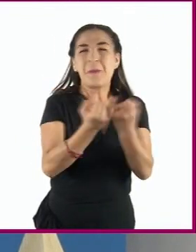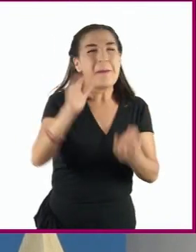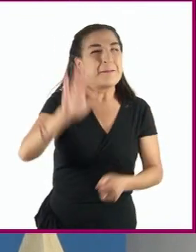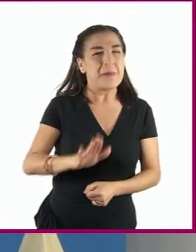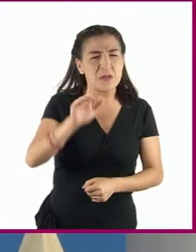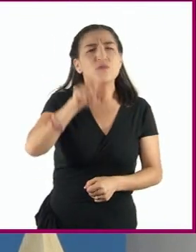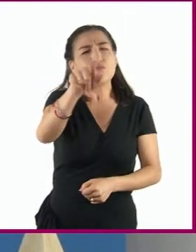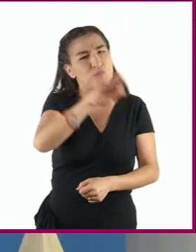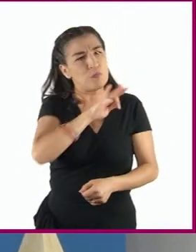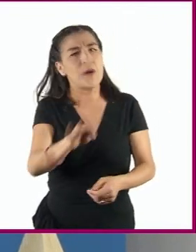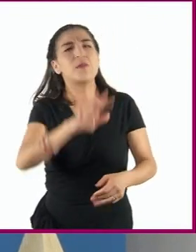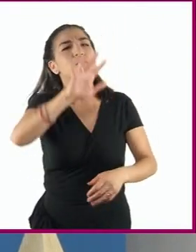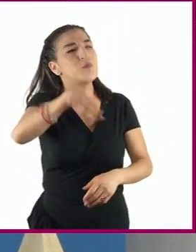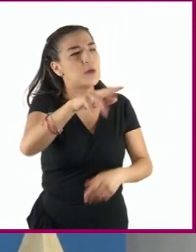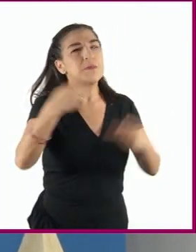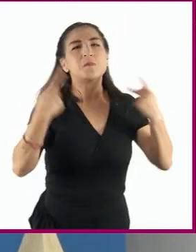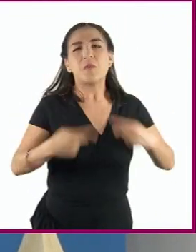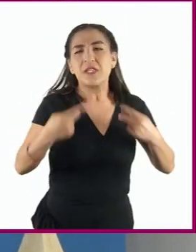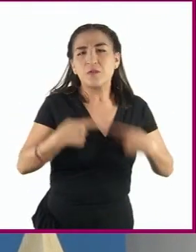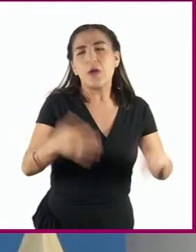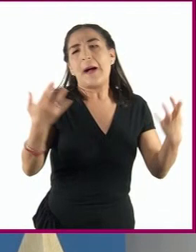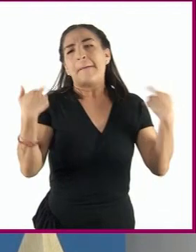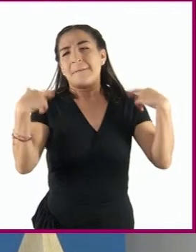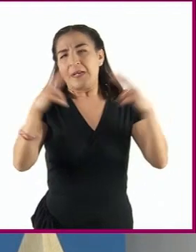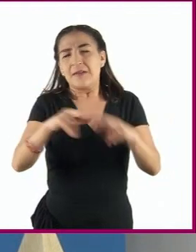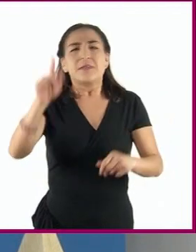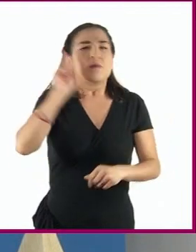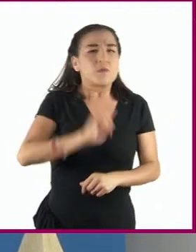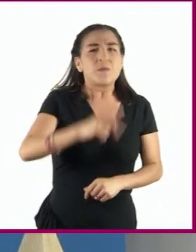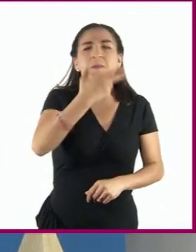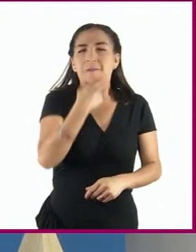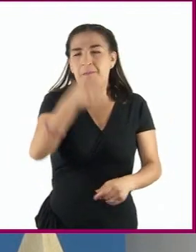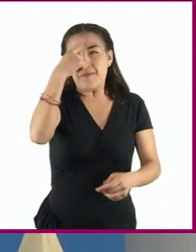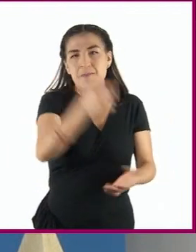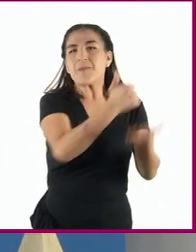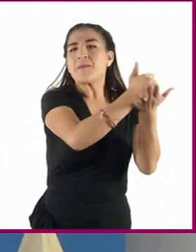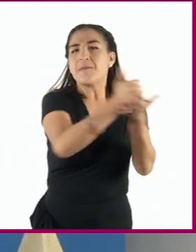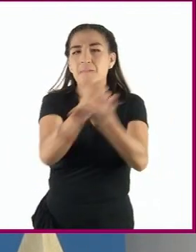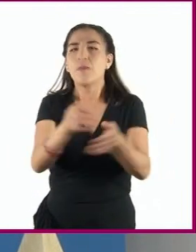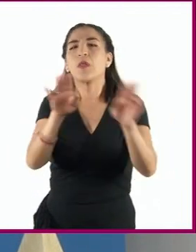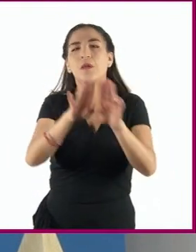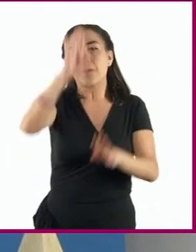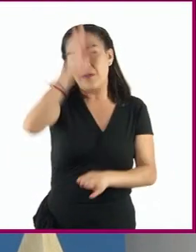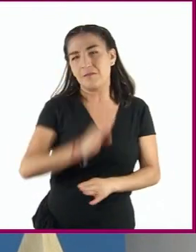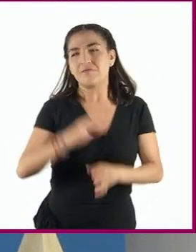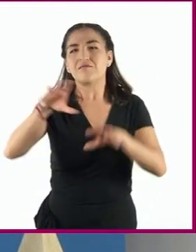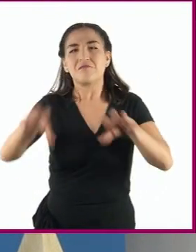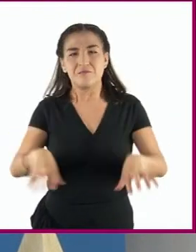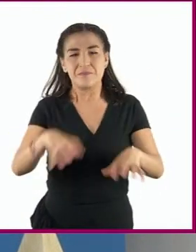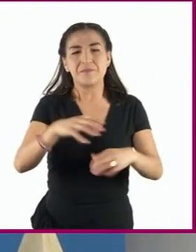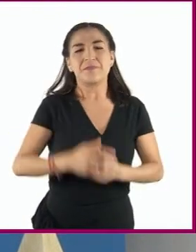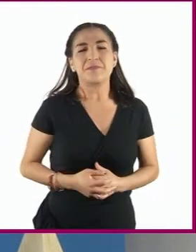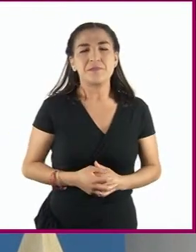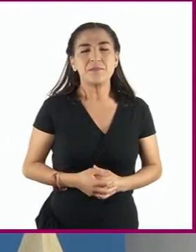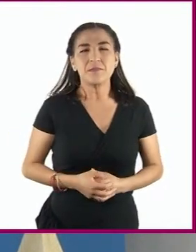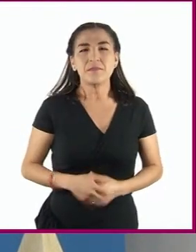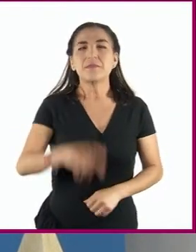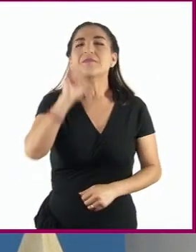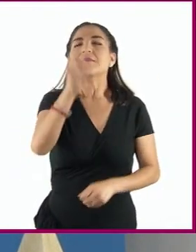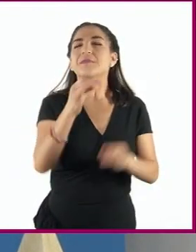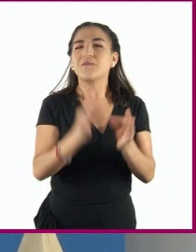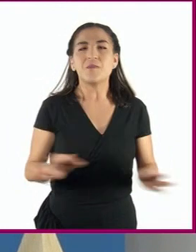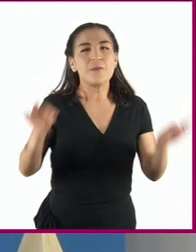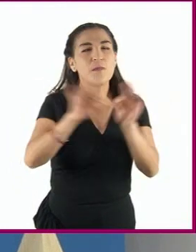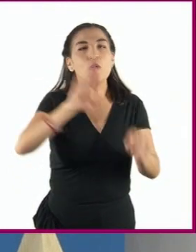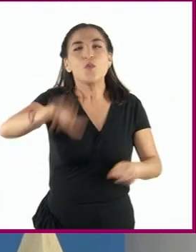buscar apoyo de alguna de sus maestras o maestros para que actúe como mediador. Lo importante